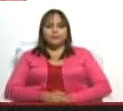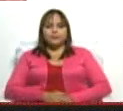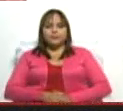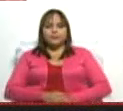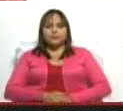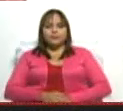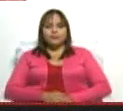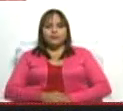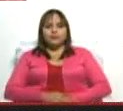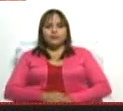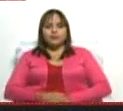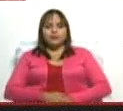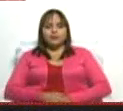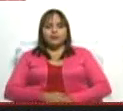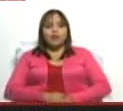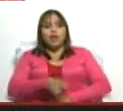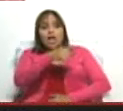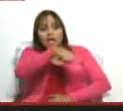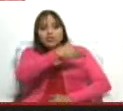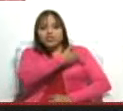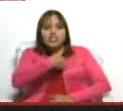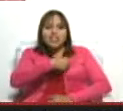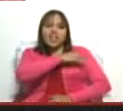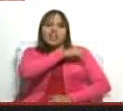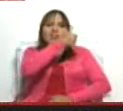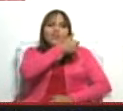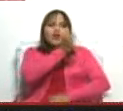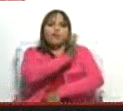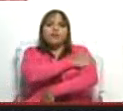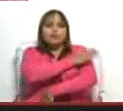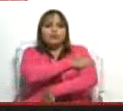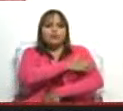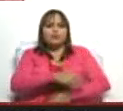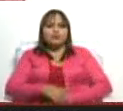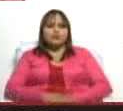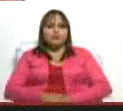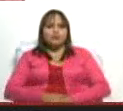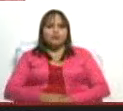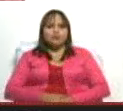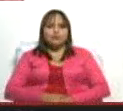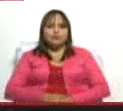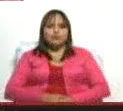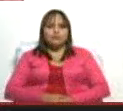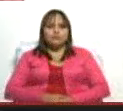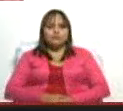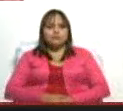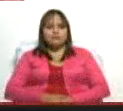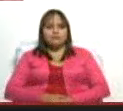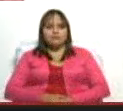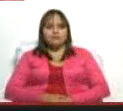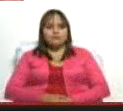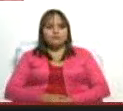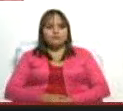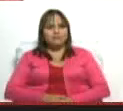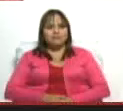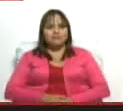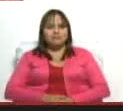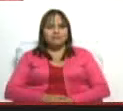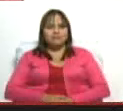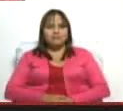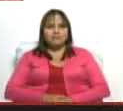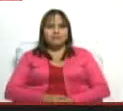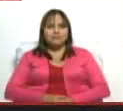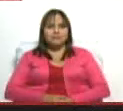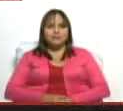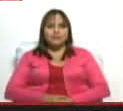candidata. Y están queriendo ser jefes de la oposición para ser ellos o ellas las que reciban la plata que viene desde afuera.